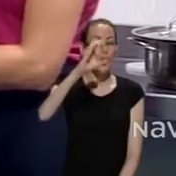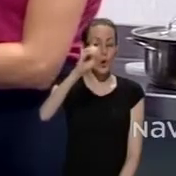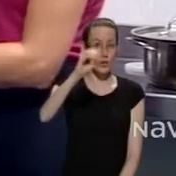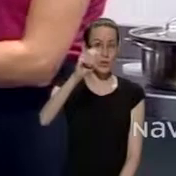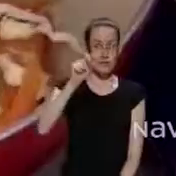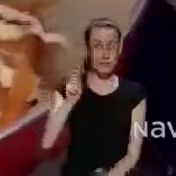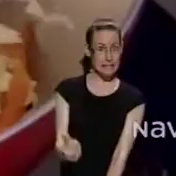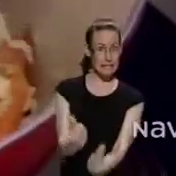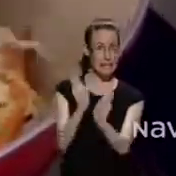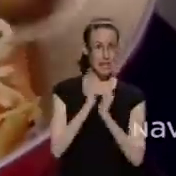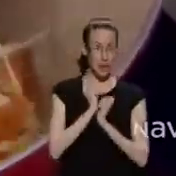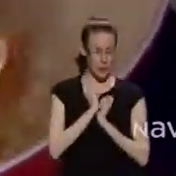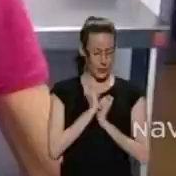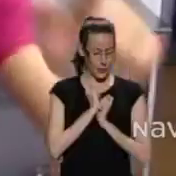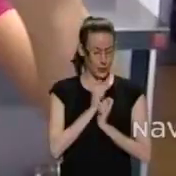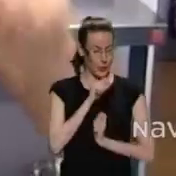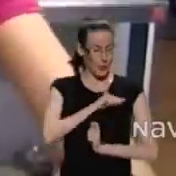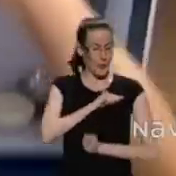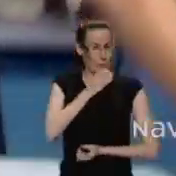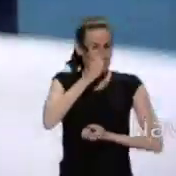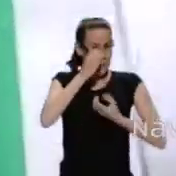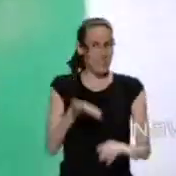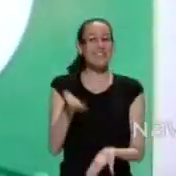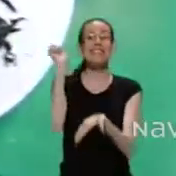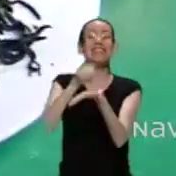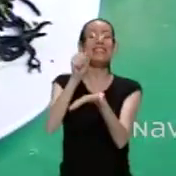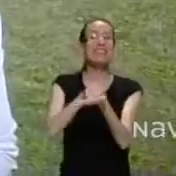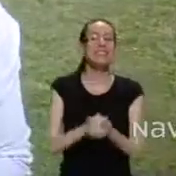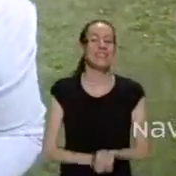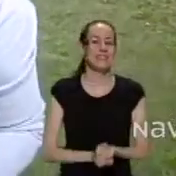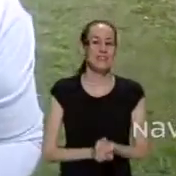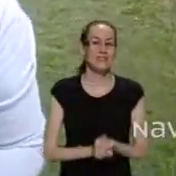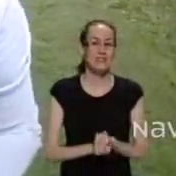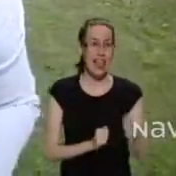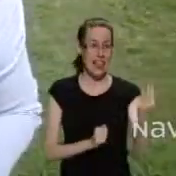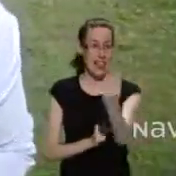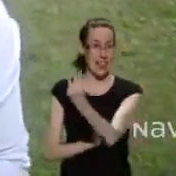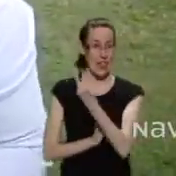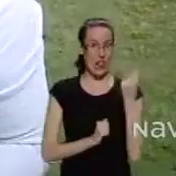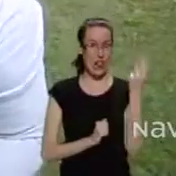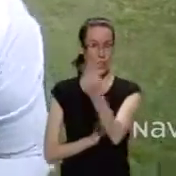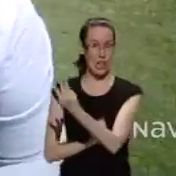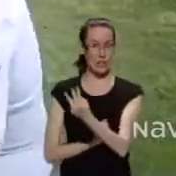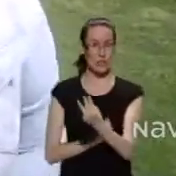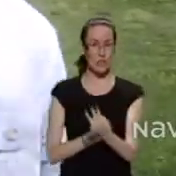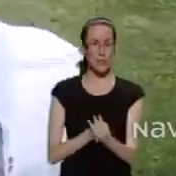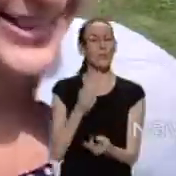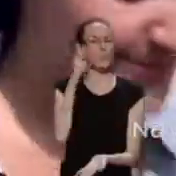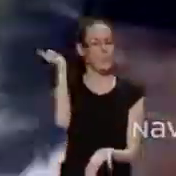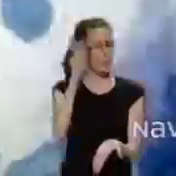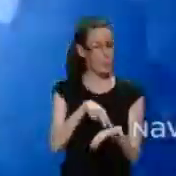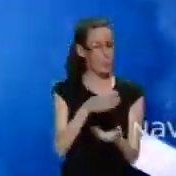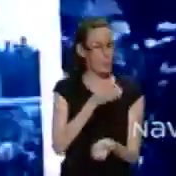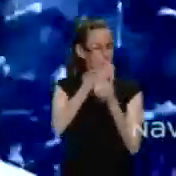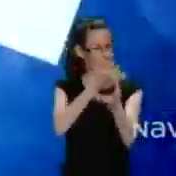naturaleza y conectados a todas las personas. Onegui. Fermín, Ángel y Tina nos demuestran que tienen muchas cosas que contar.